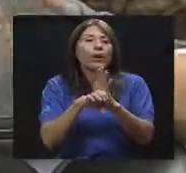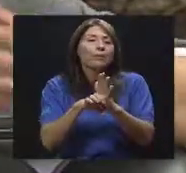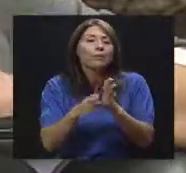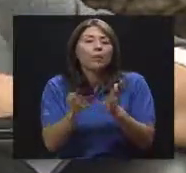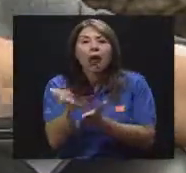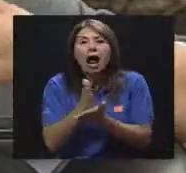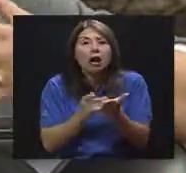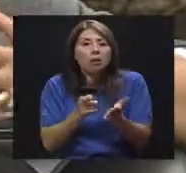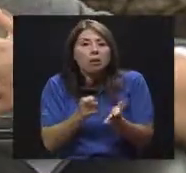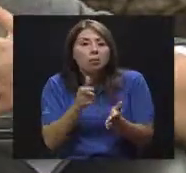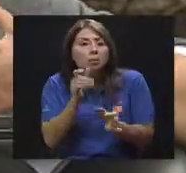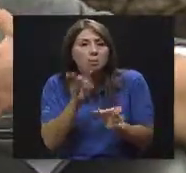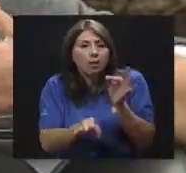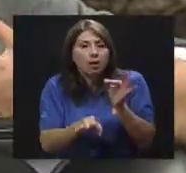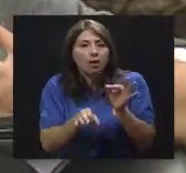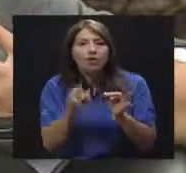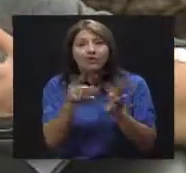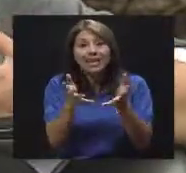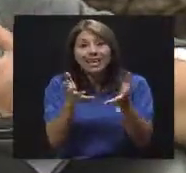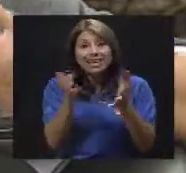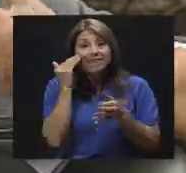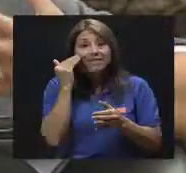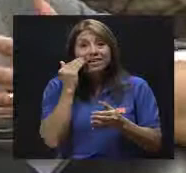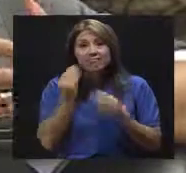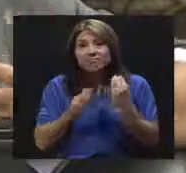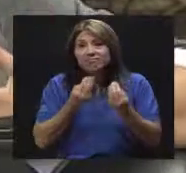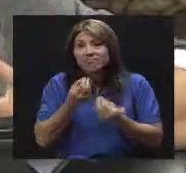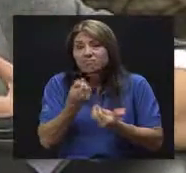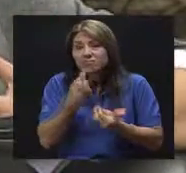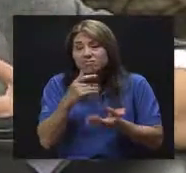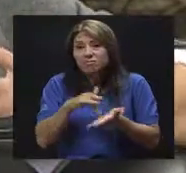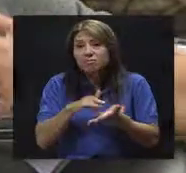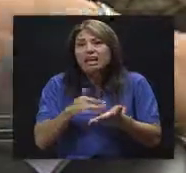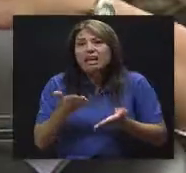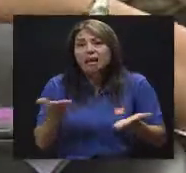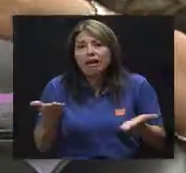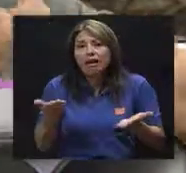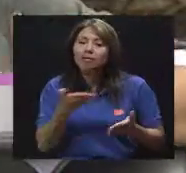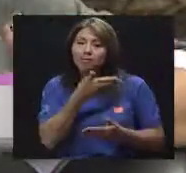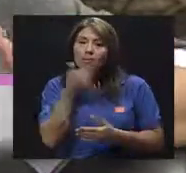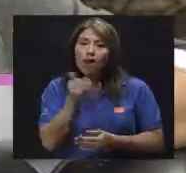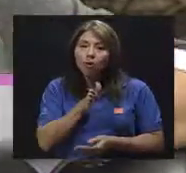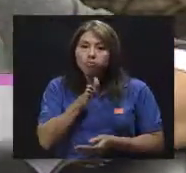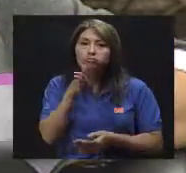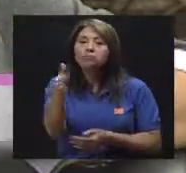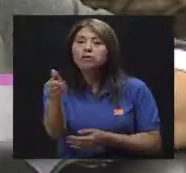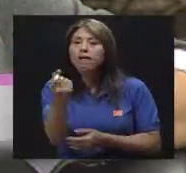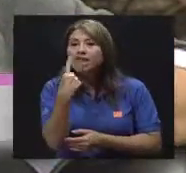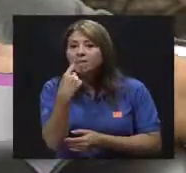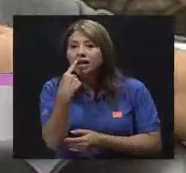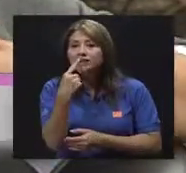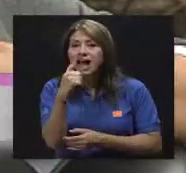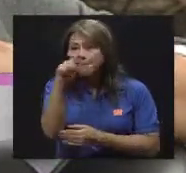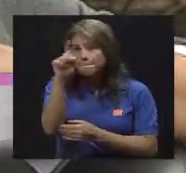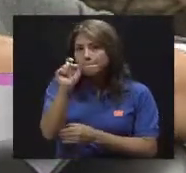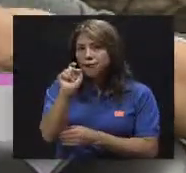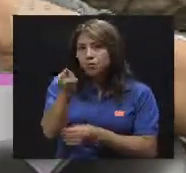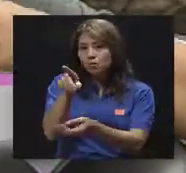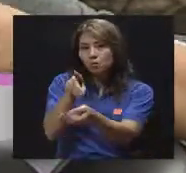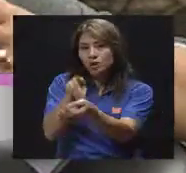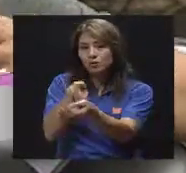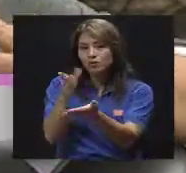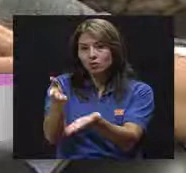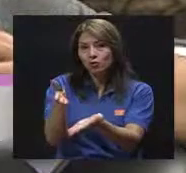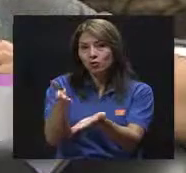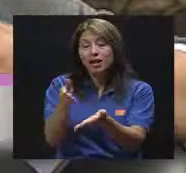autolimitados, no crónicos, y quiera ver qué puede tomar, acuda a la farmacia, consulte con el profesional. Como les dije anteriormente, se van